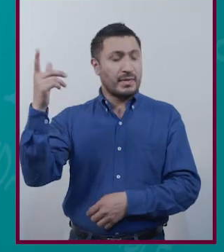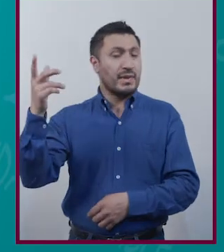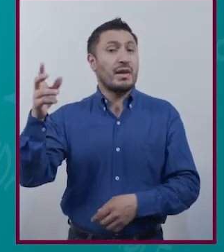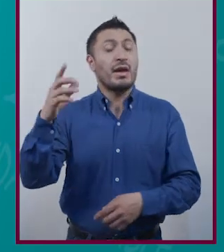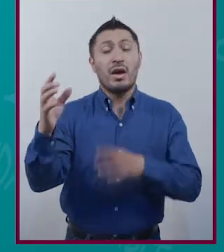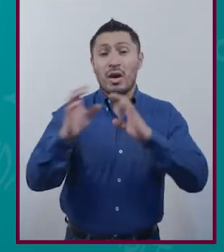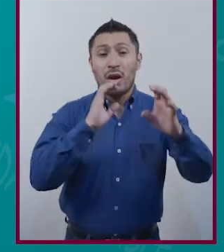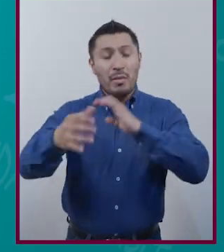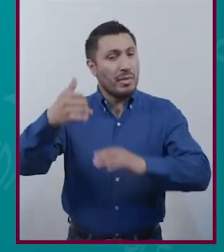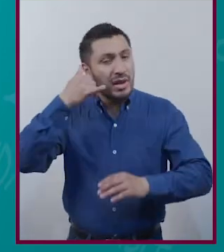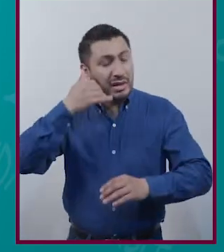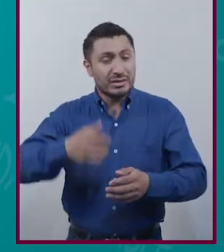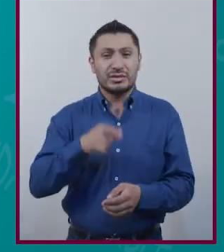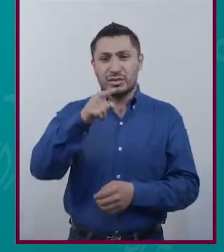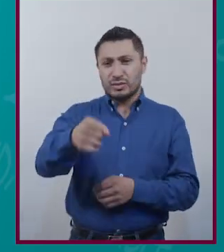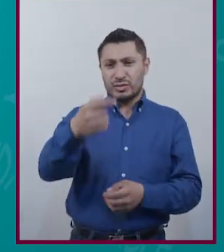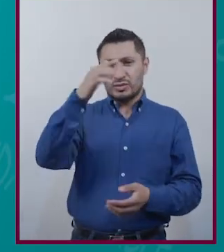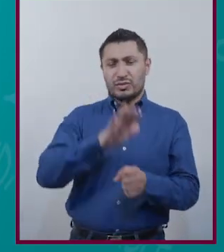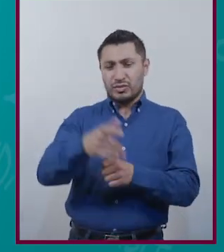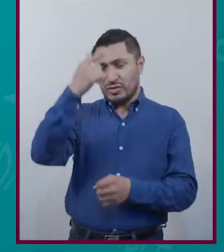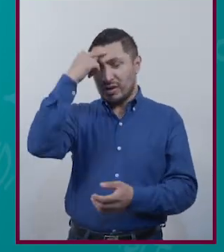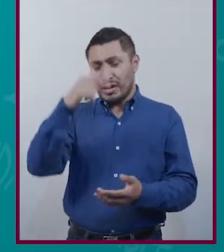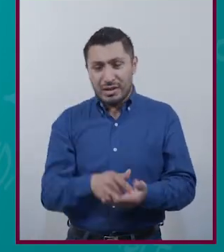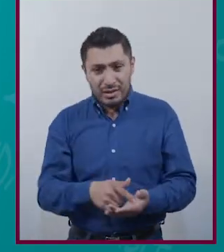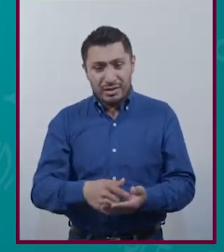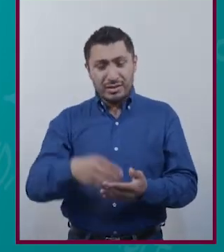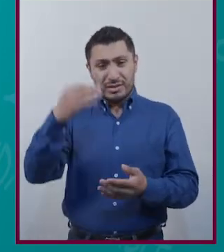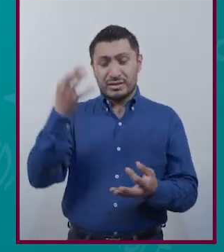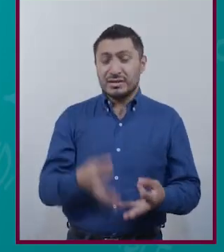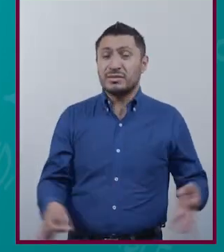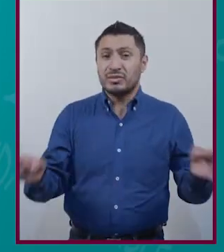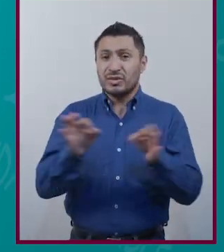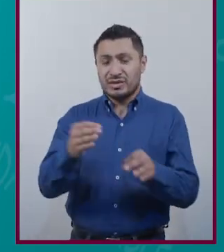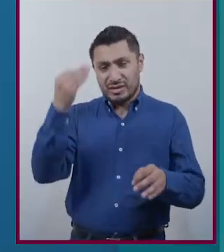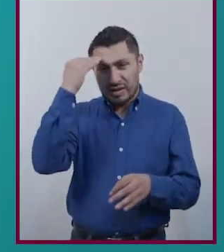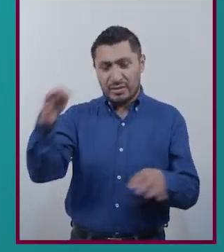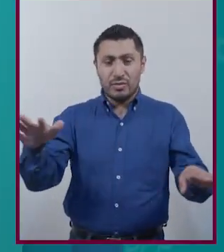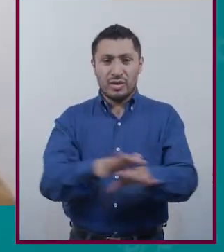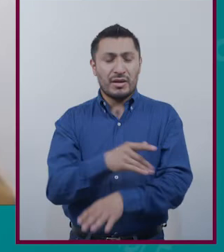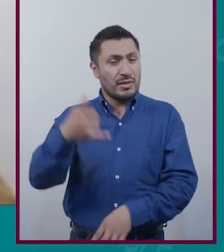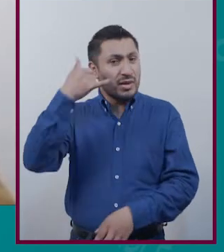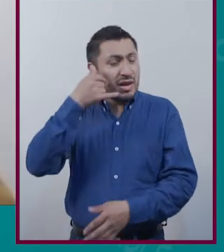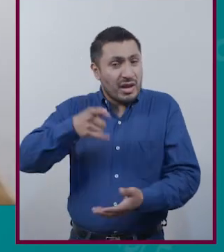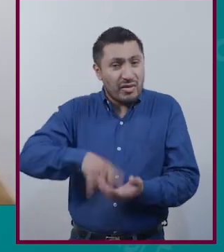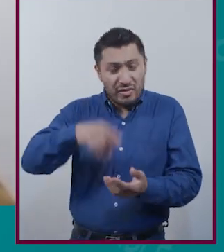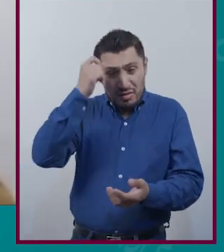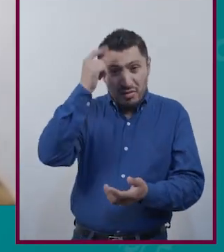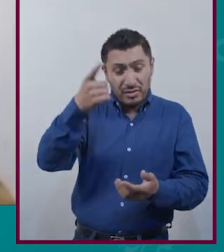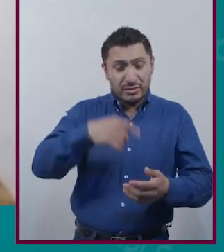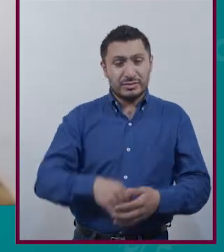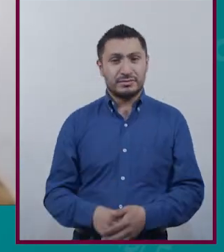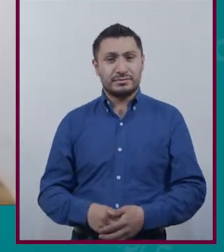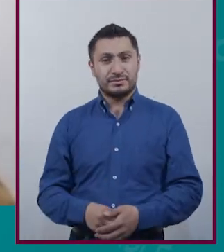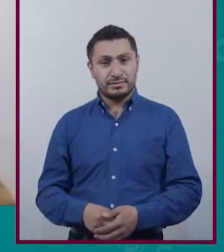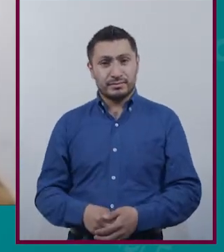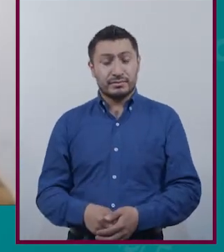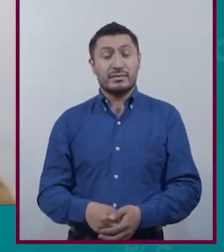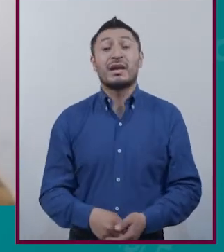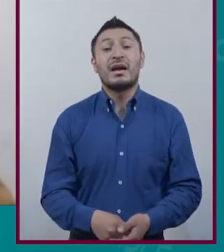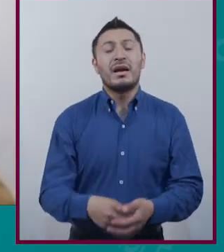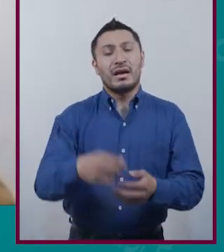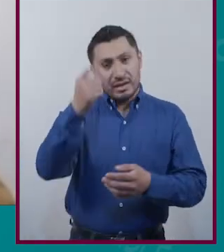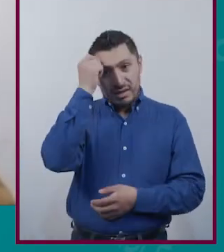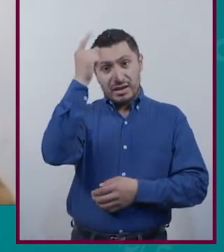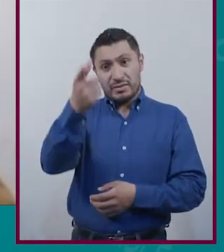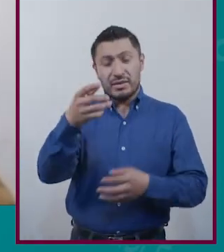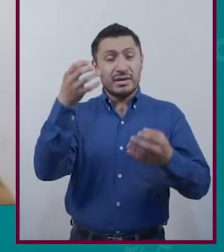usted, ¿cuáles fueron las principales etapas de cambio que experimentó el teléfono desde su origen? Hay que destacar la creación del